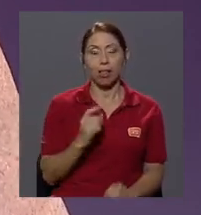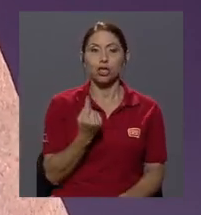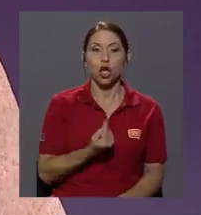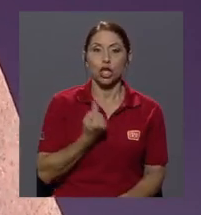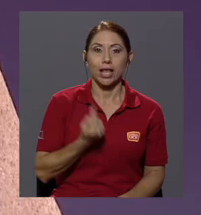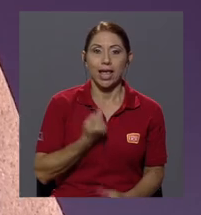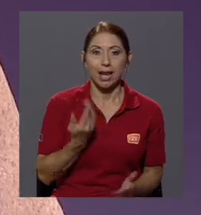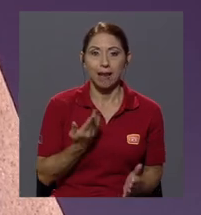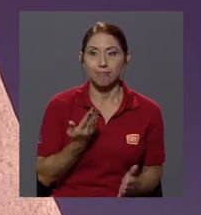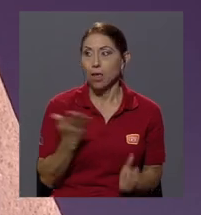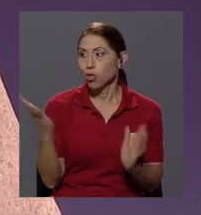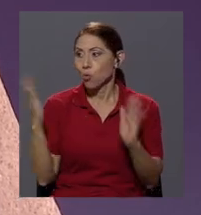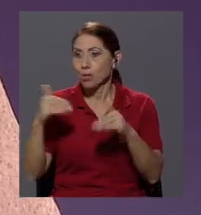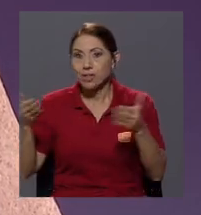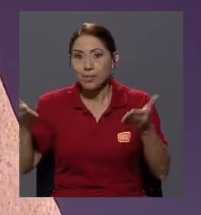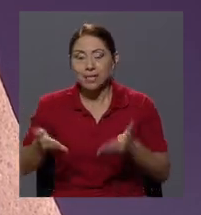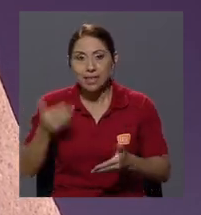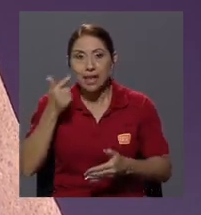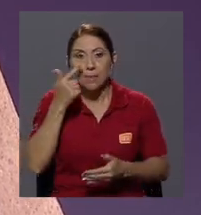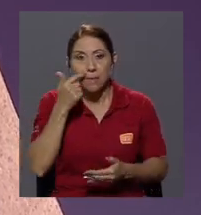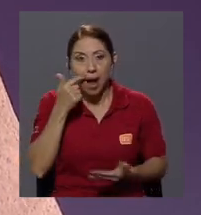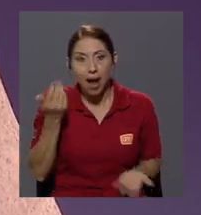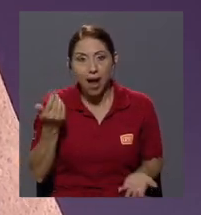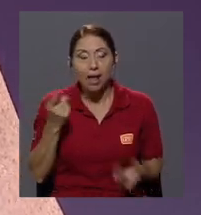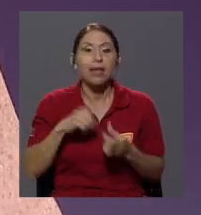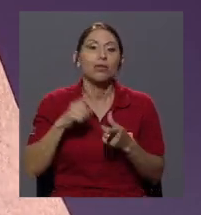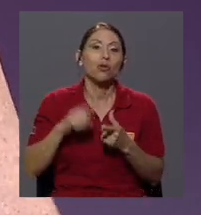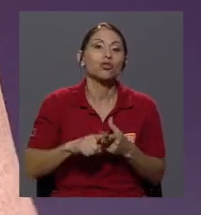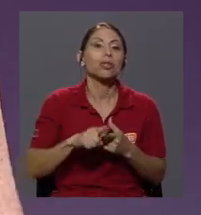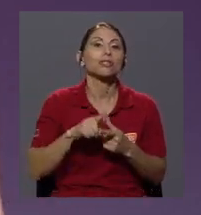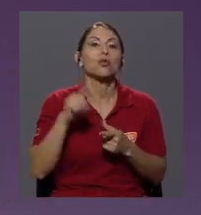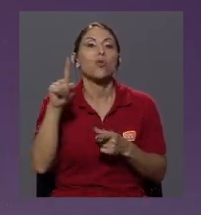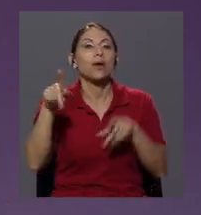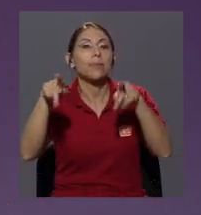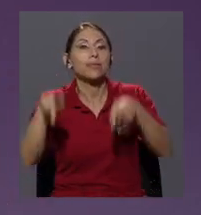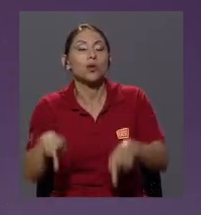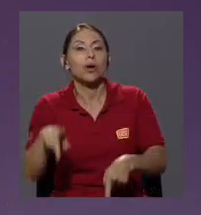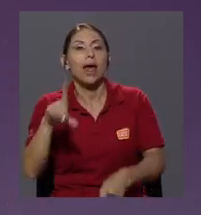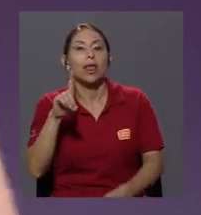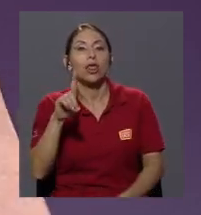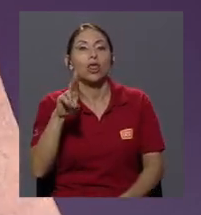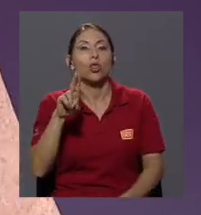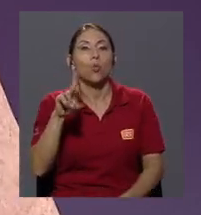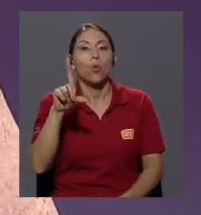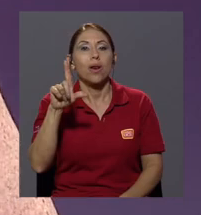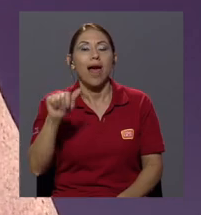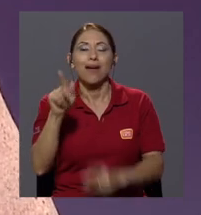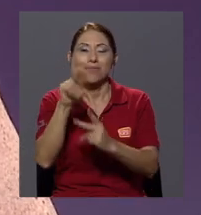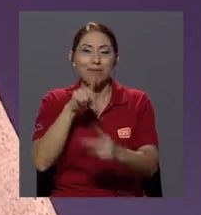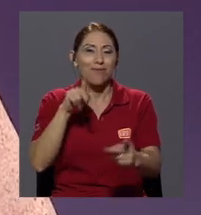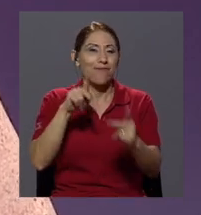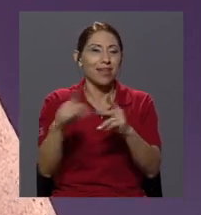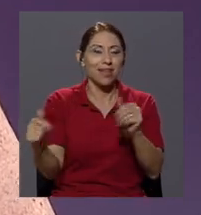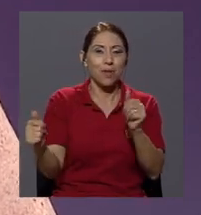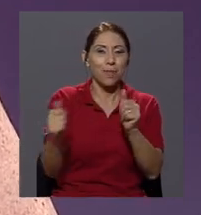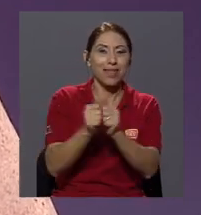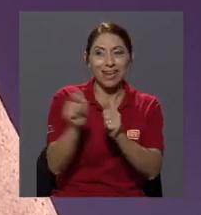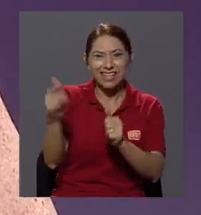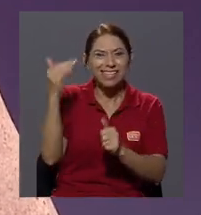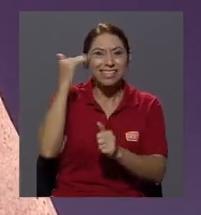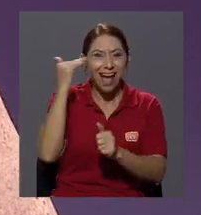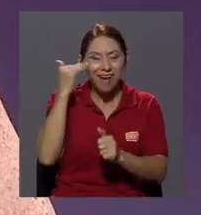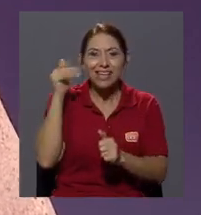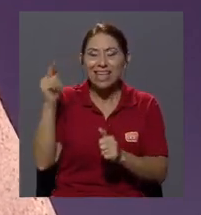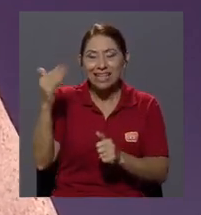sería la perfecta acompañante alguien que sabe lo que dedica se dedica a ese apoyo y respeto al